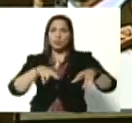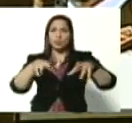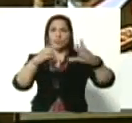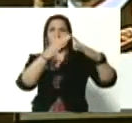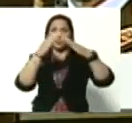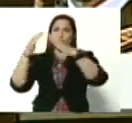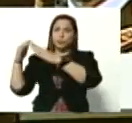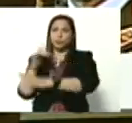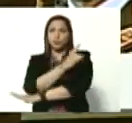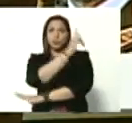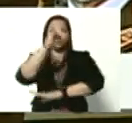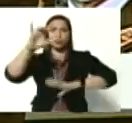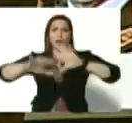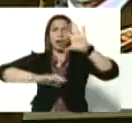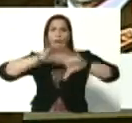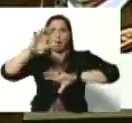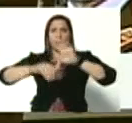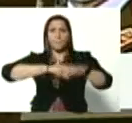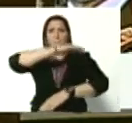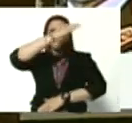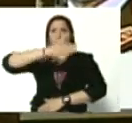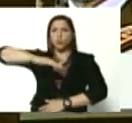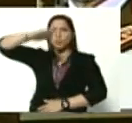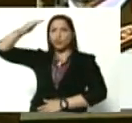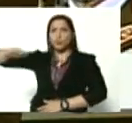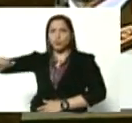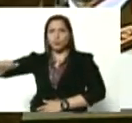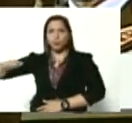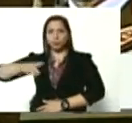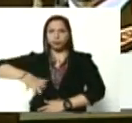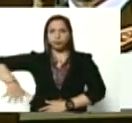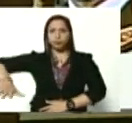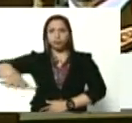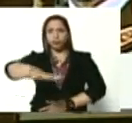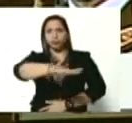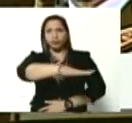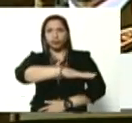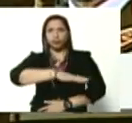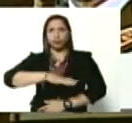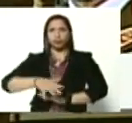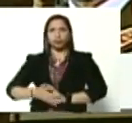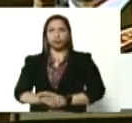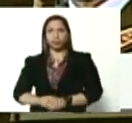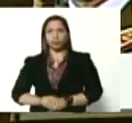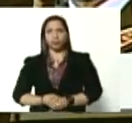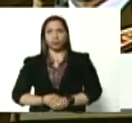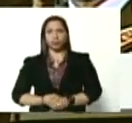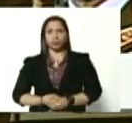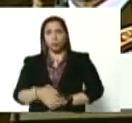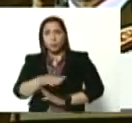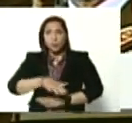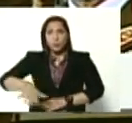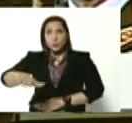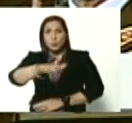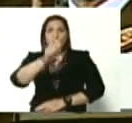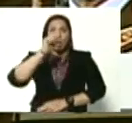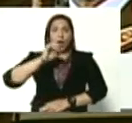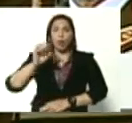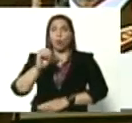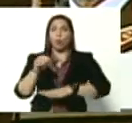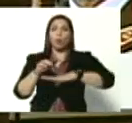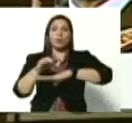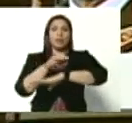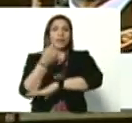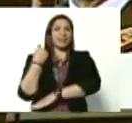árboles animales y montañas llanuras llanuras y golfos o islas tenían